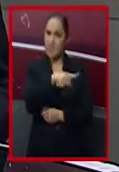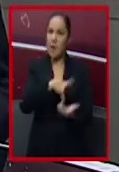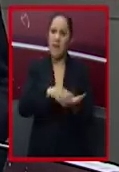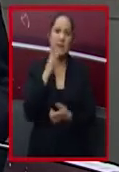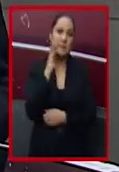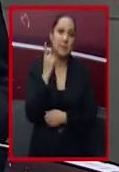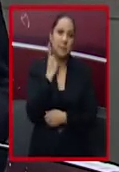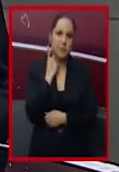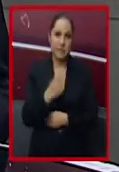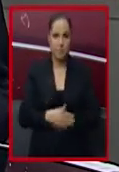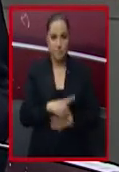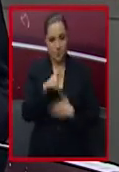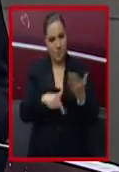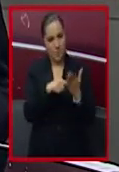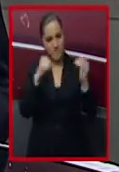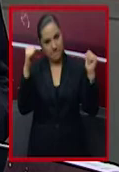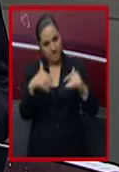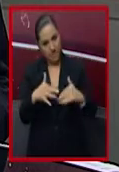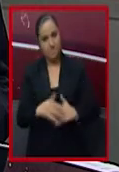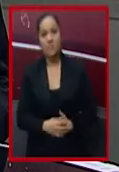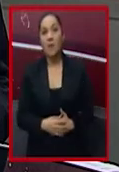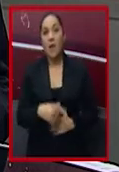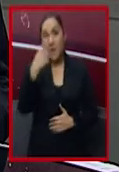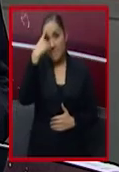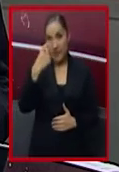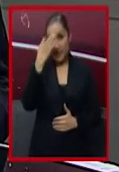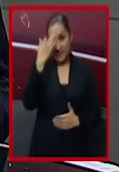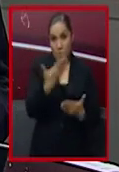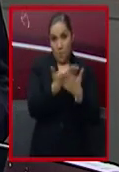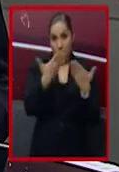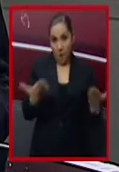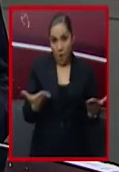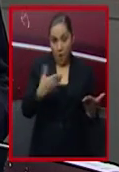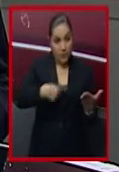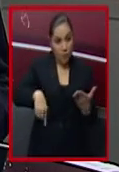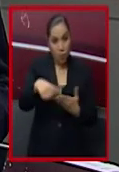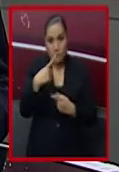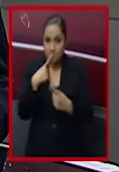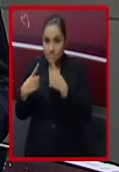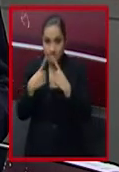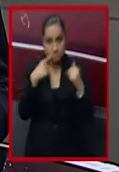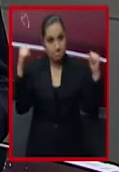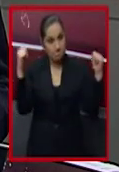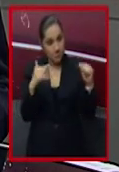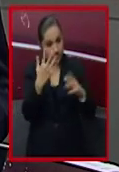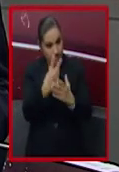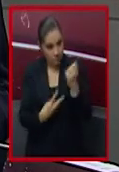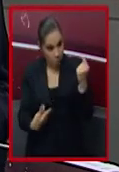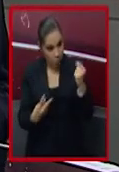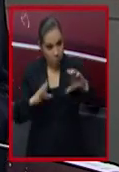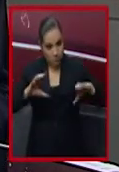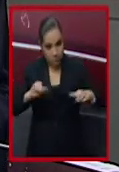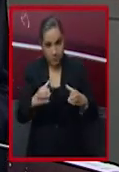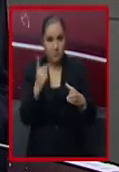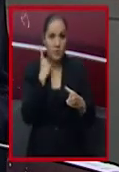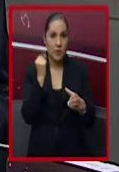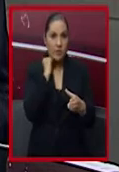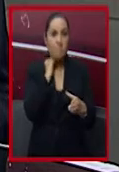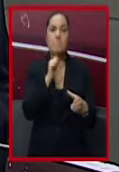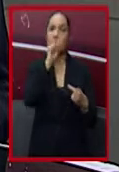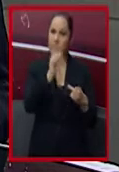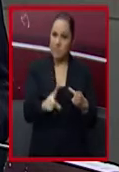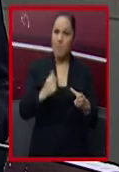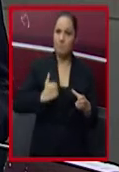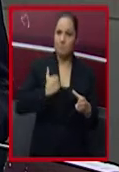esta apertura del segundo periodo de sesiones ordinarias del segundo año de ejercicio, se va a desarrollar aquí en la Cámara de Diputados una sesión